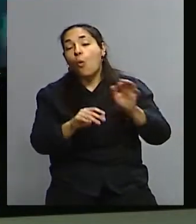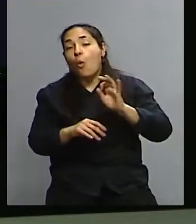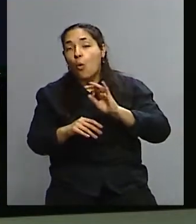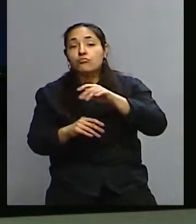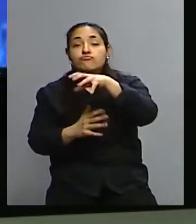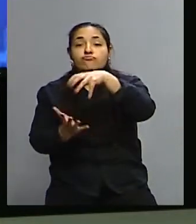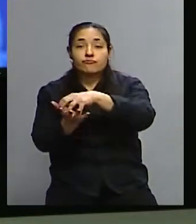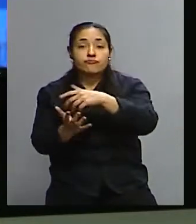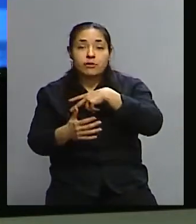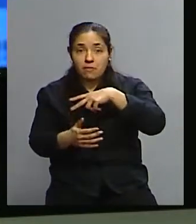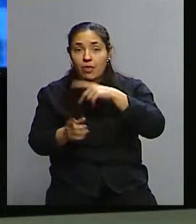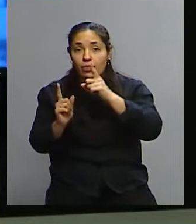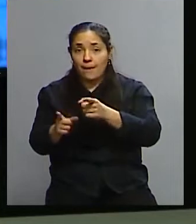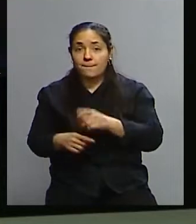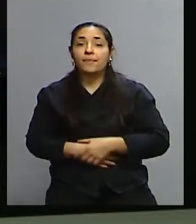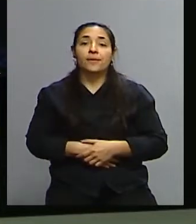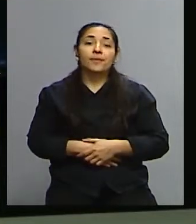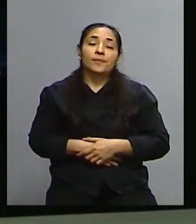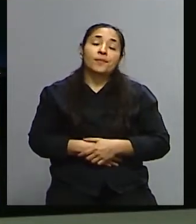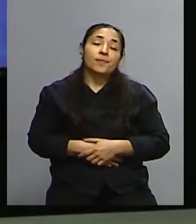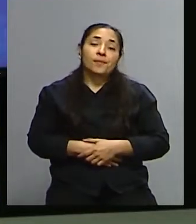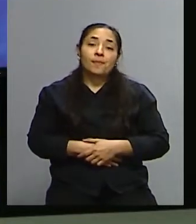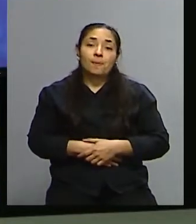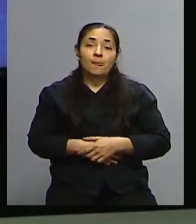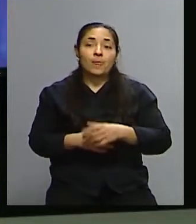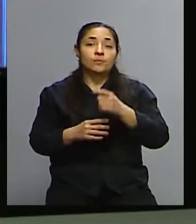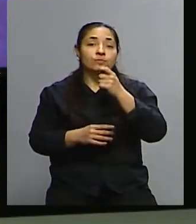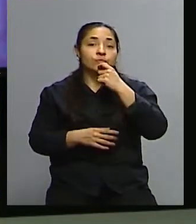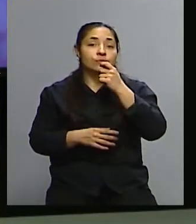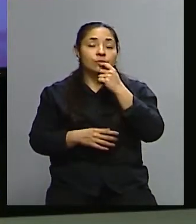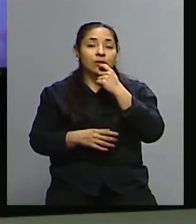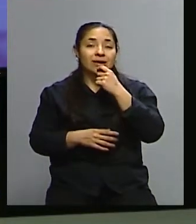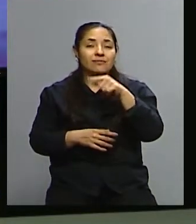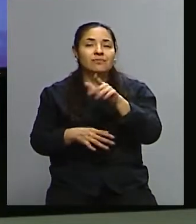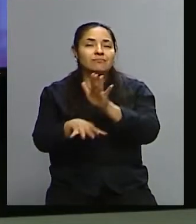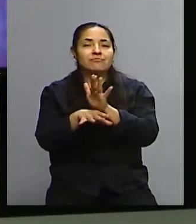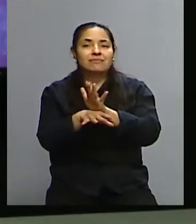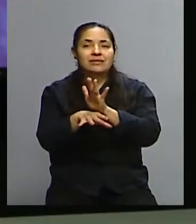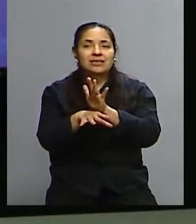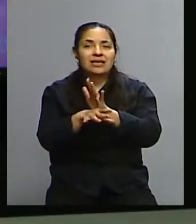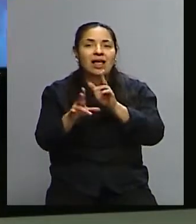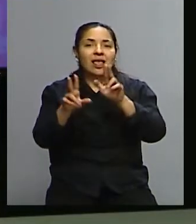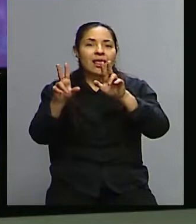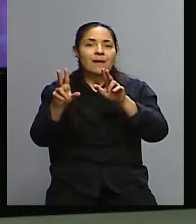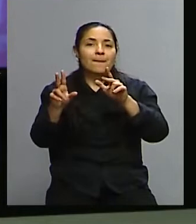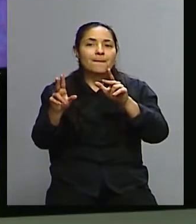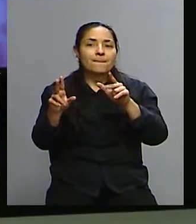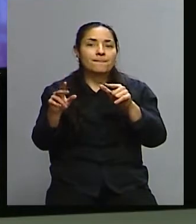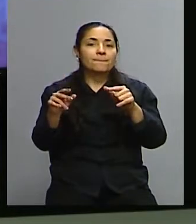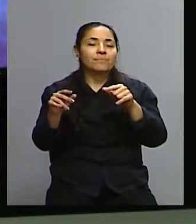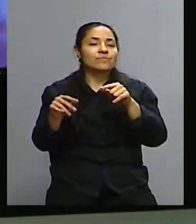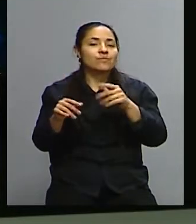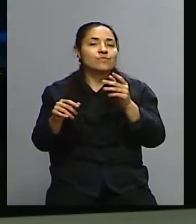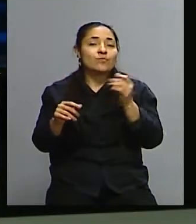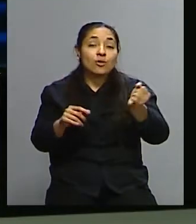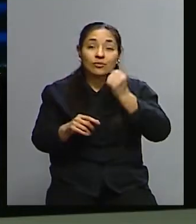mirarlo siempre, porque cuando si no hablamos, hacemos como que es sinónimo a algunas terminologías que no es así. Entonces está bueno